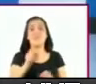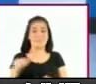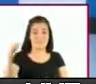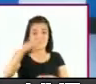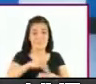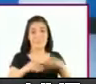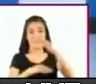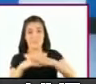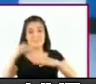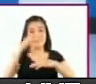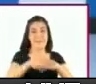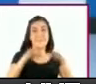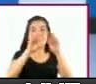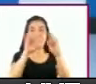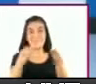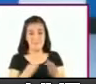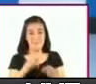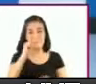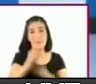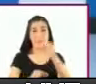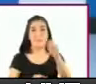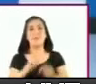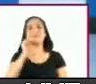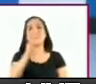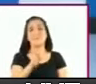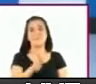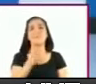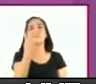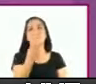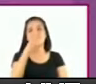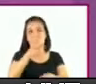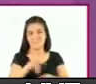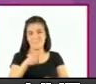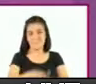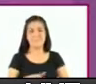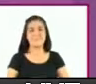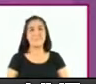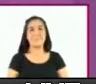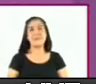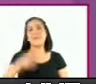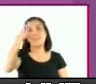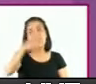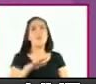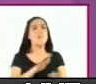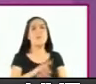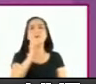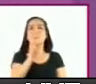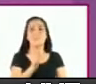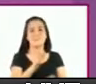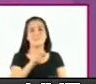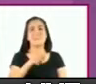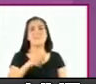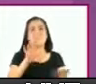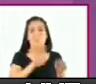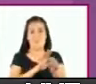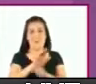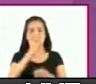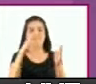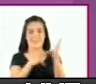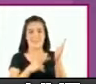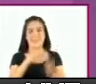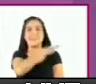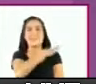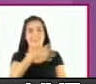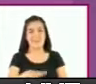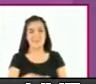bloques de figura en figura es de 2 piezas. Para determinar la regla general, se considera